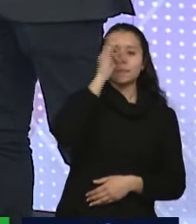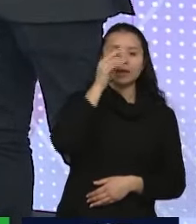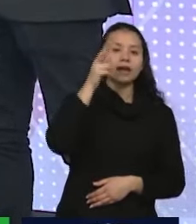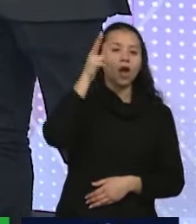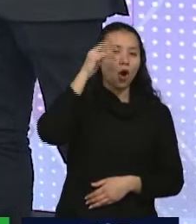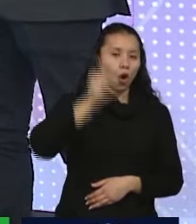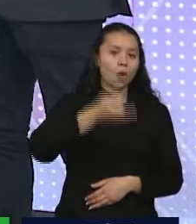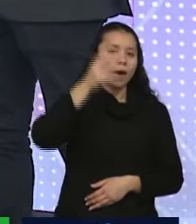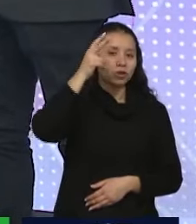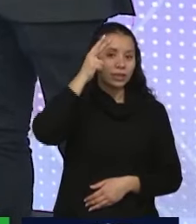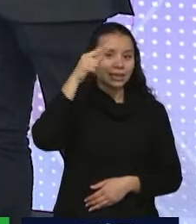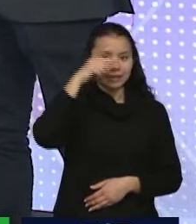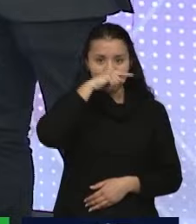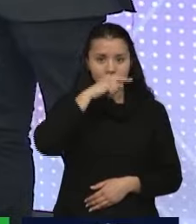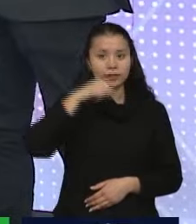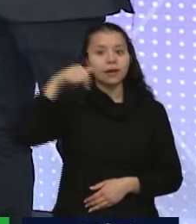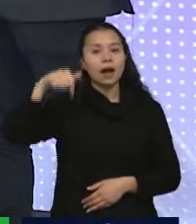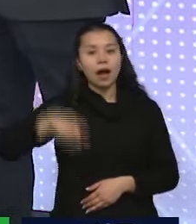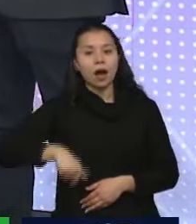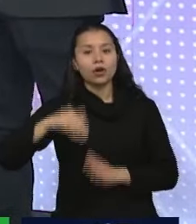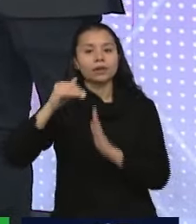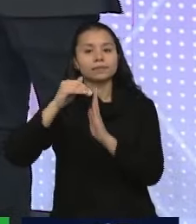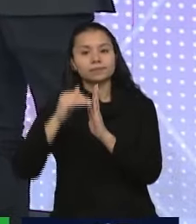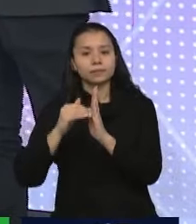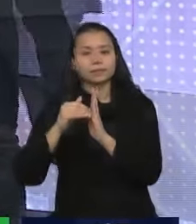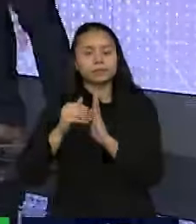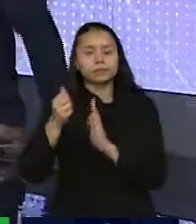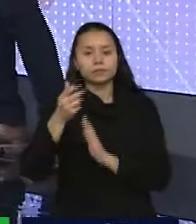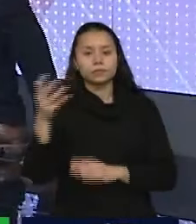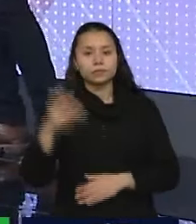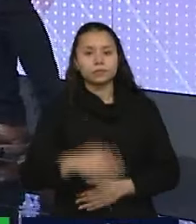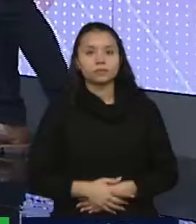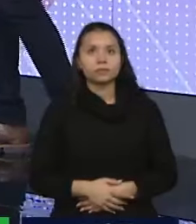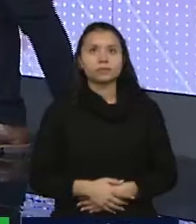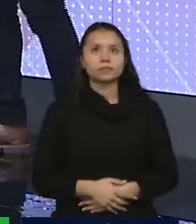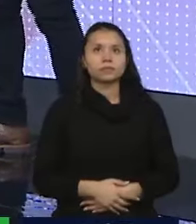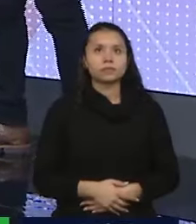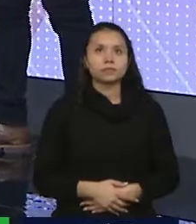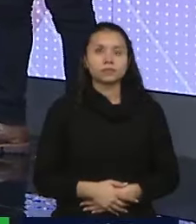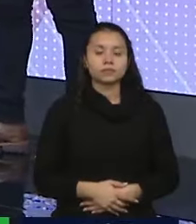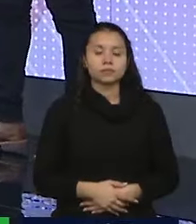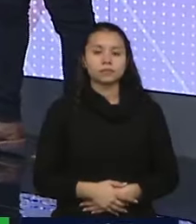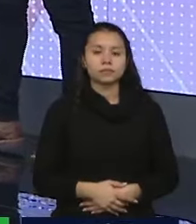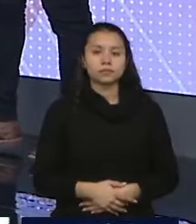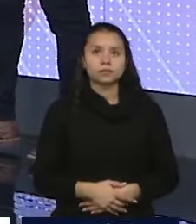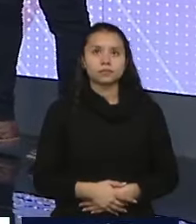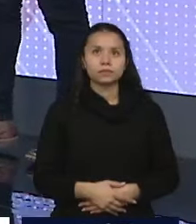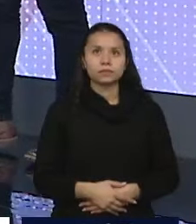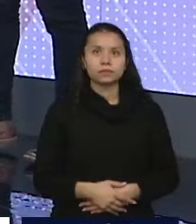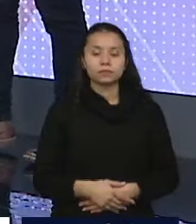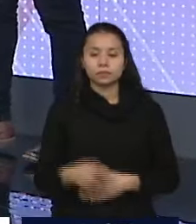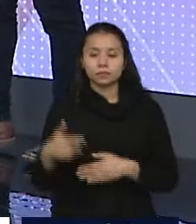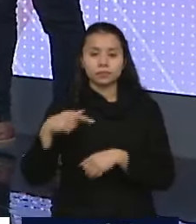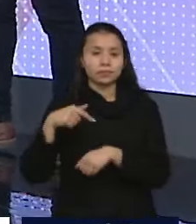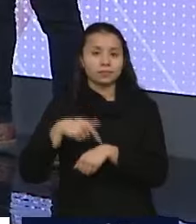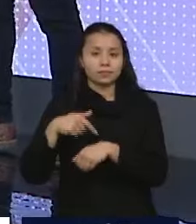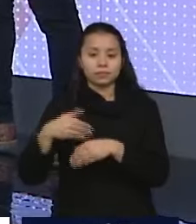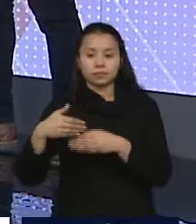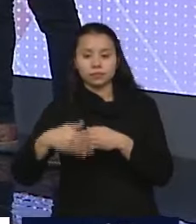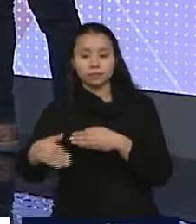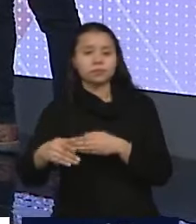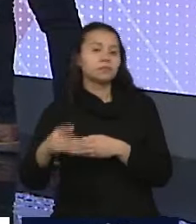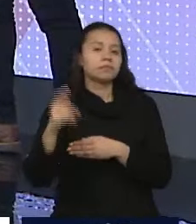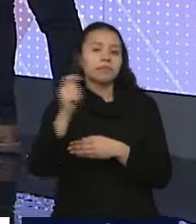se redujo 3 puntos, poquito más de 3 puntos. En julio, 3 meses más, esto es interesante, le están dando una